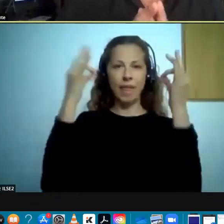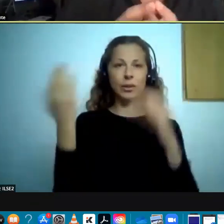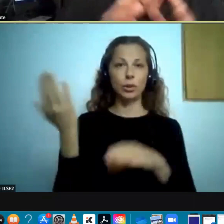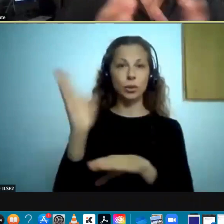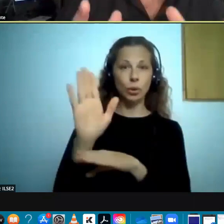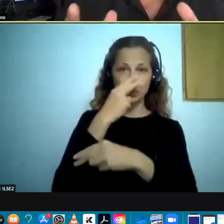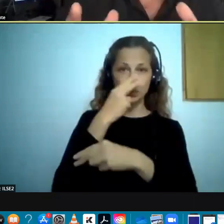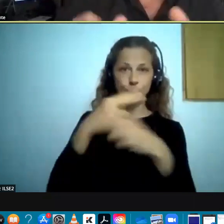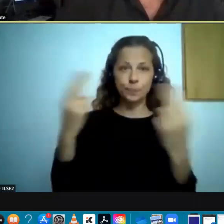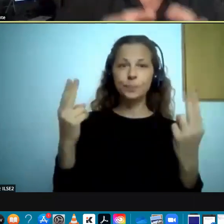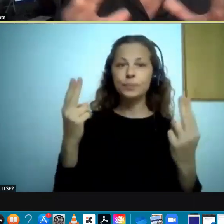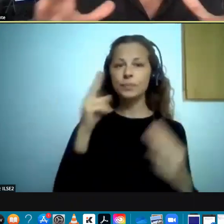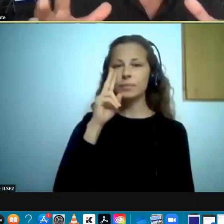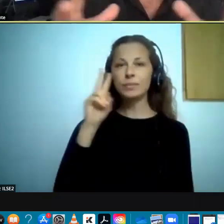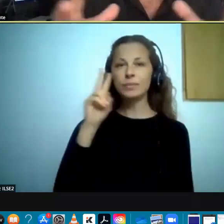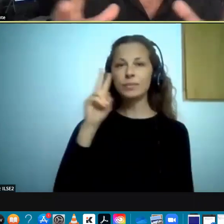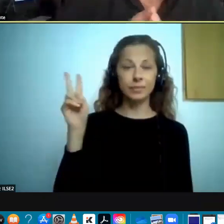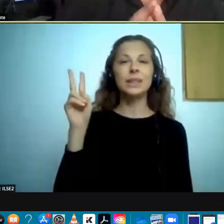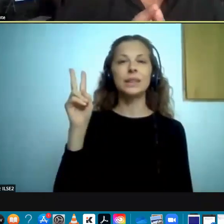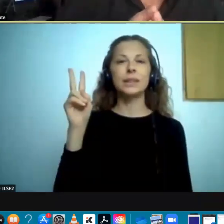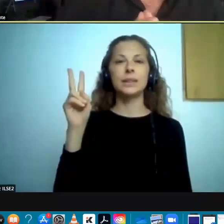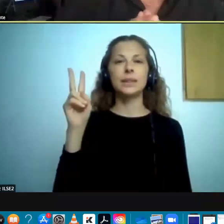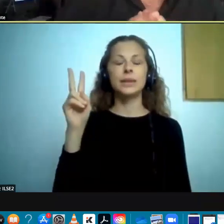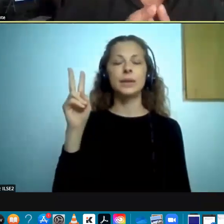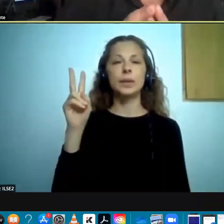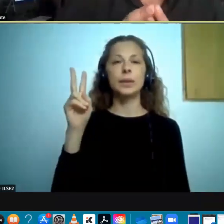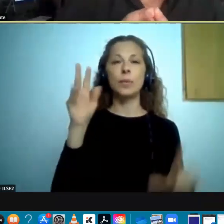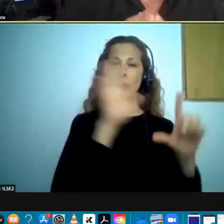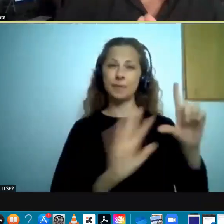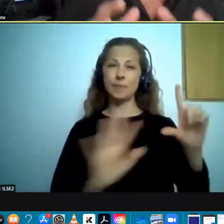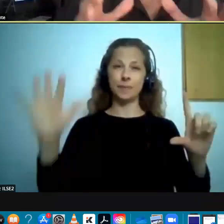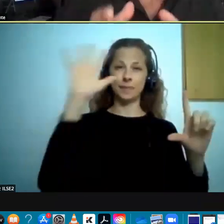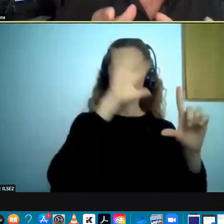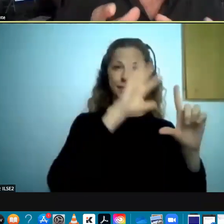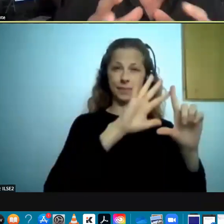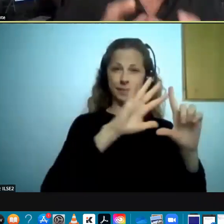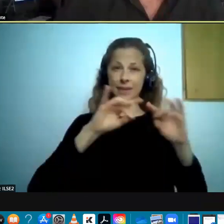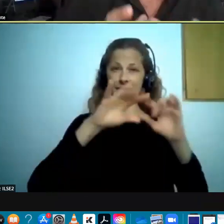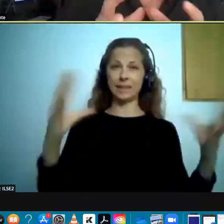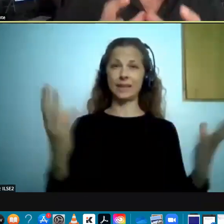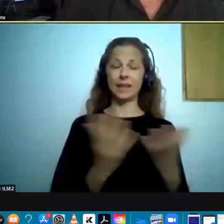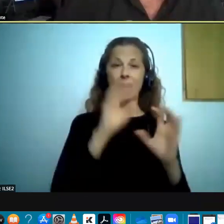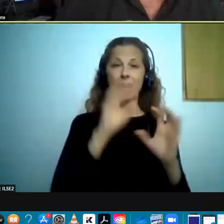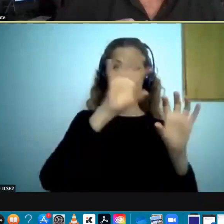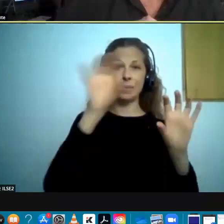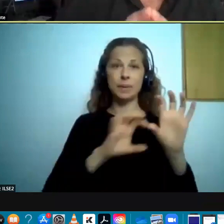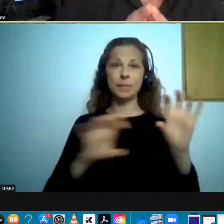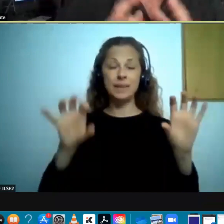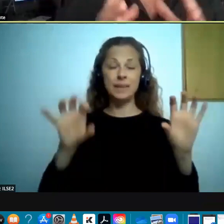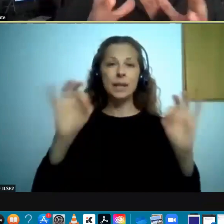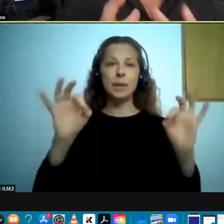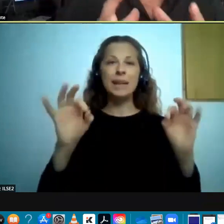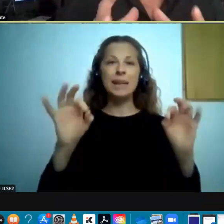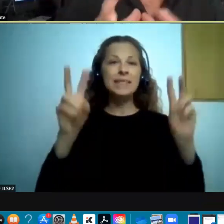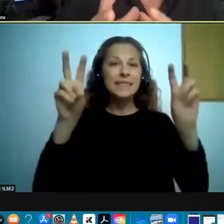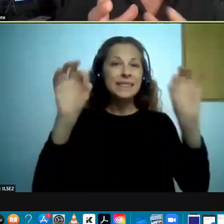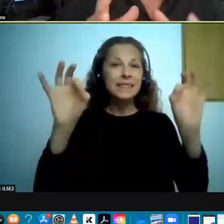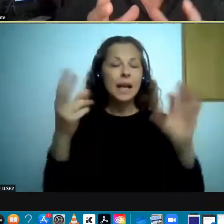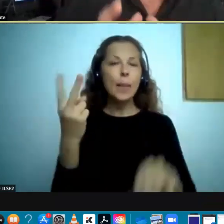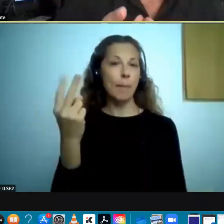prevalencia a nivel global, a nivel planetario, de la violencia contra las mujeres solo en la relación de pareja es